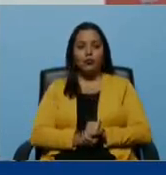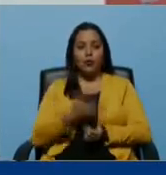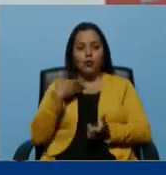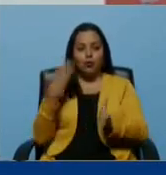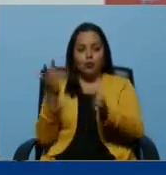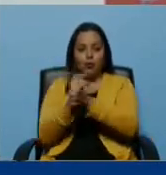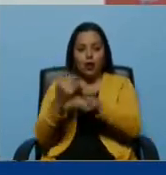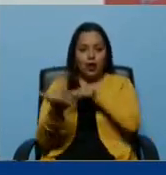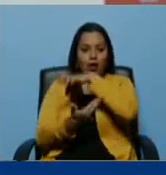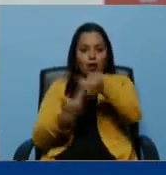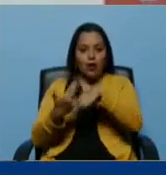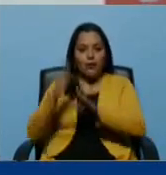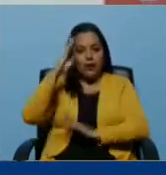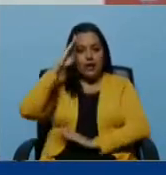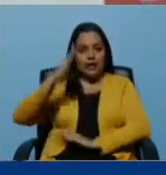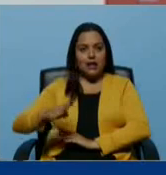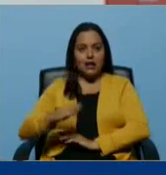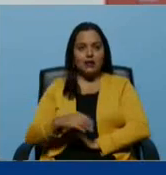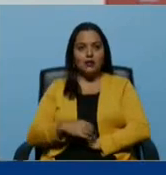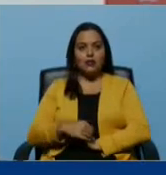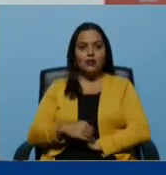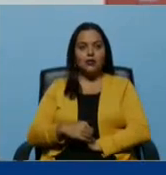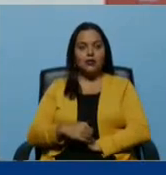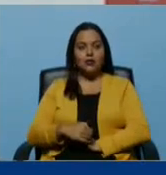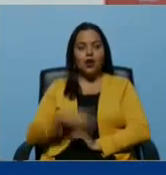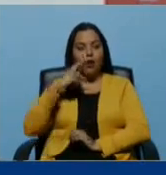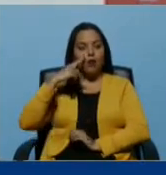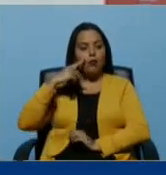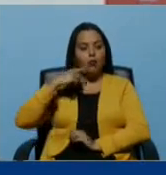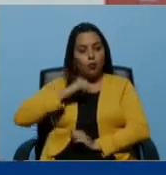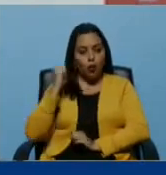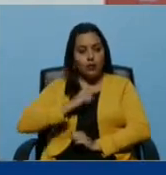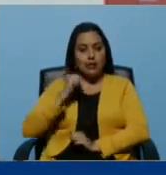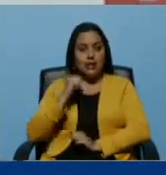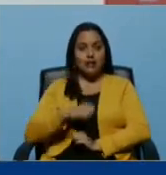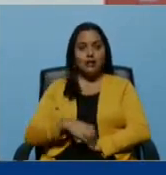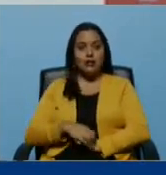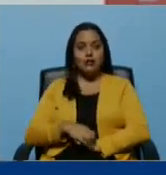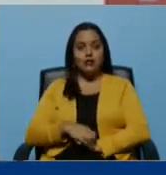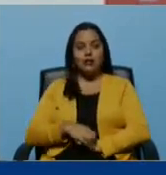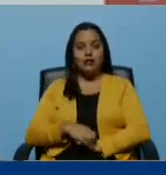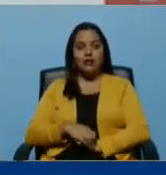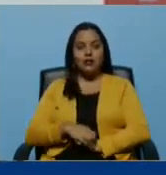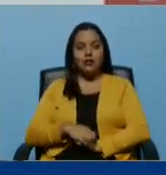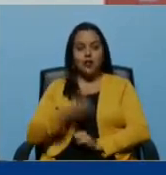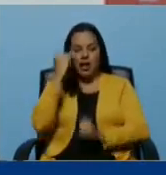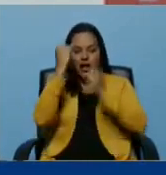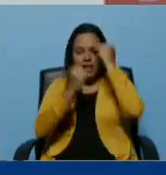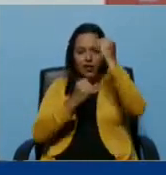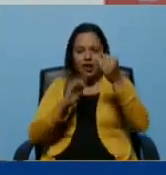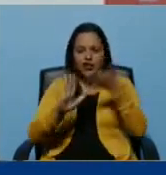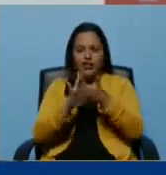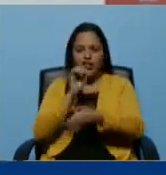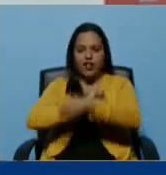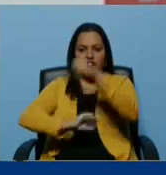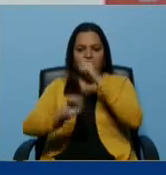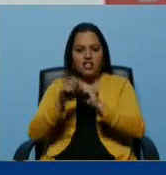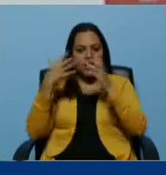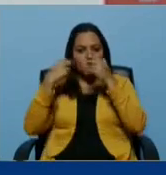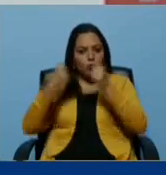Consolidar la revolución militar, policial, del concepto y la doctrina de defensa y